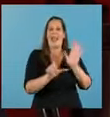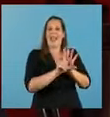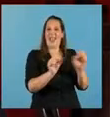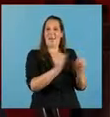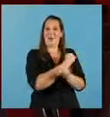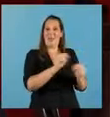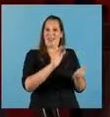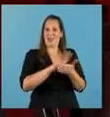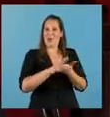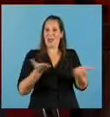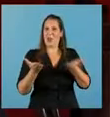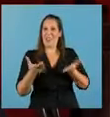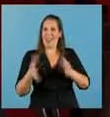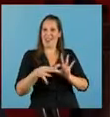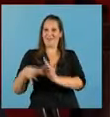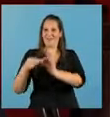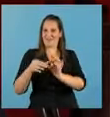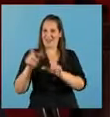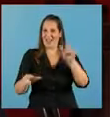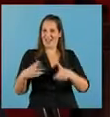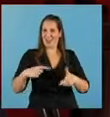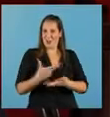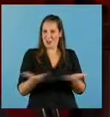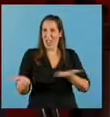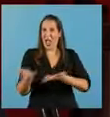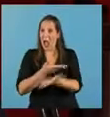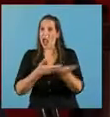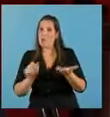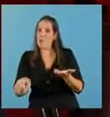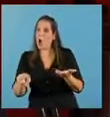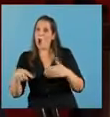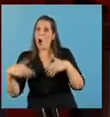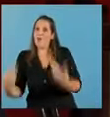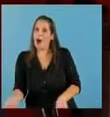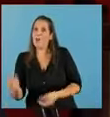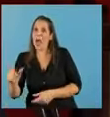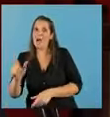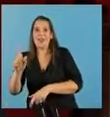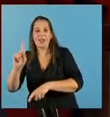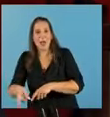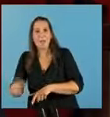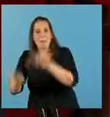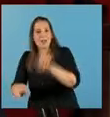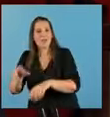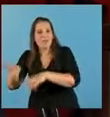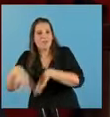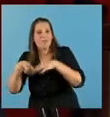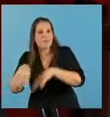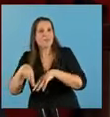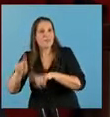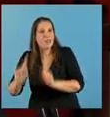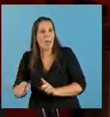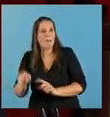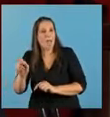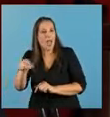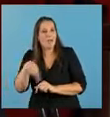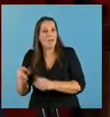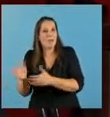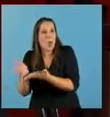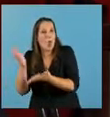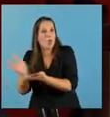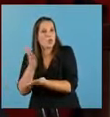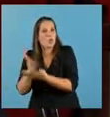Productiva. Ello resulta absolutamente favorable para muchos cultivos, pero particularmente para el desarrollo de